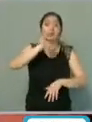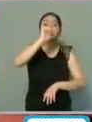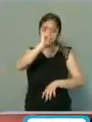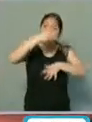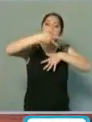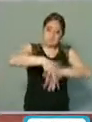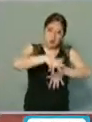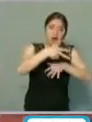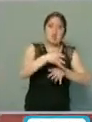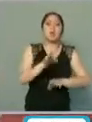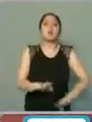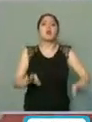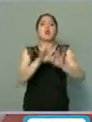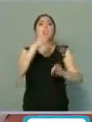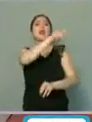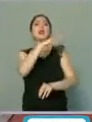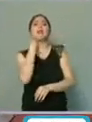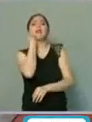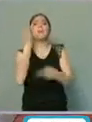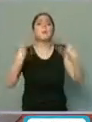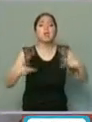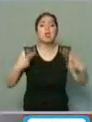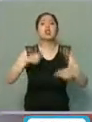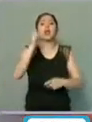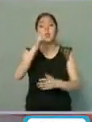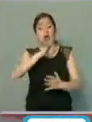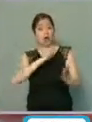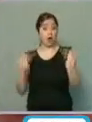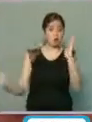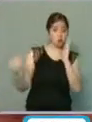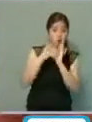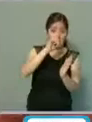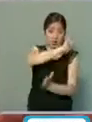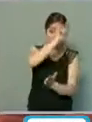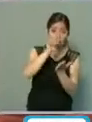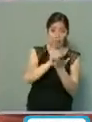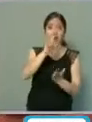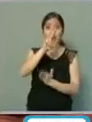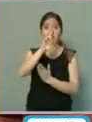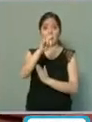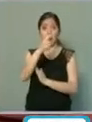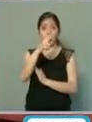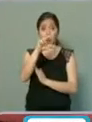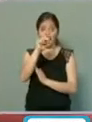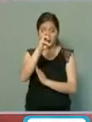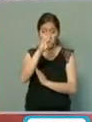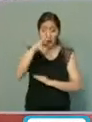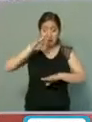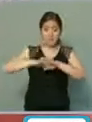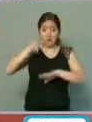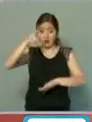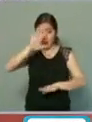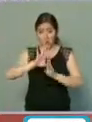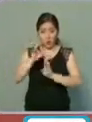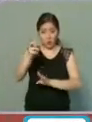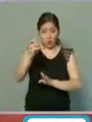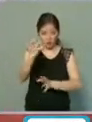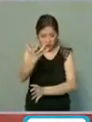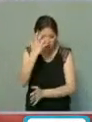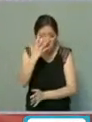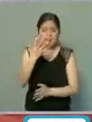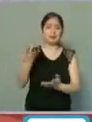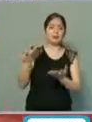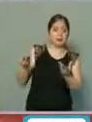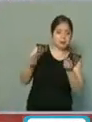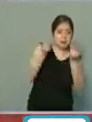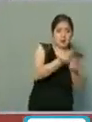es esto. Se pongan regulaciones más duras al control de armas y sobre todo que los políticos también